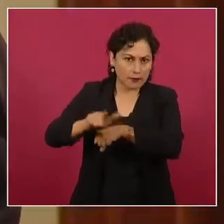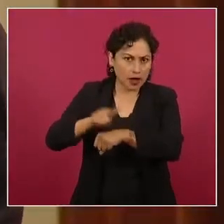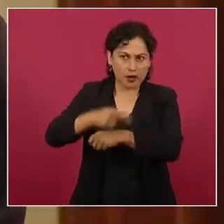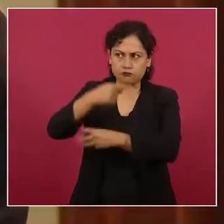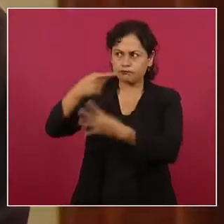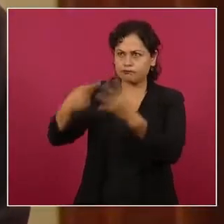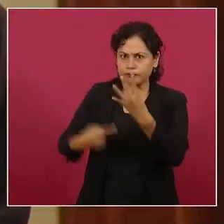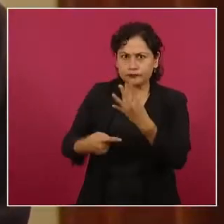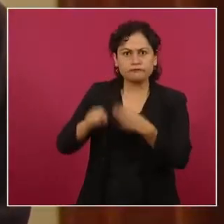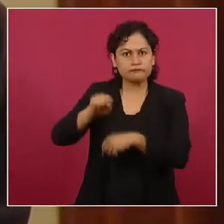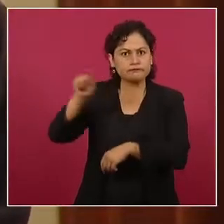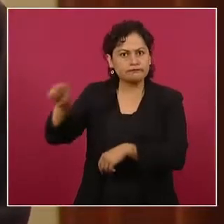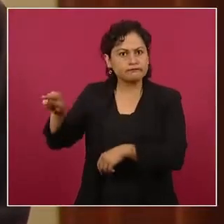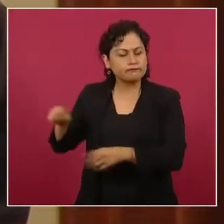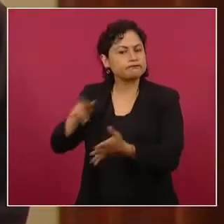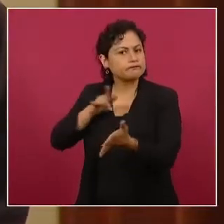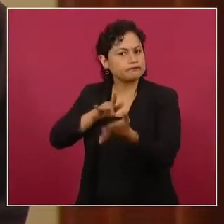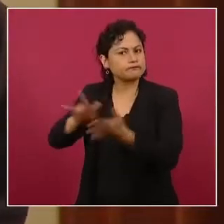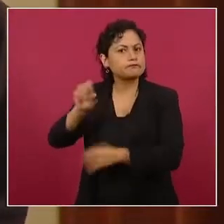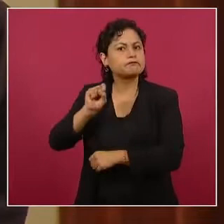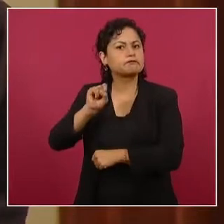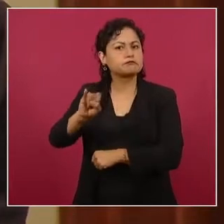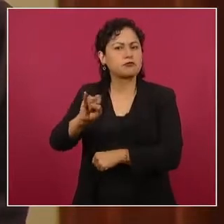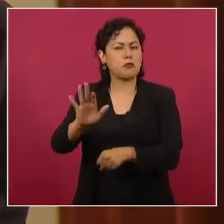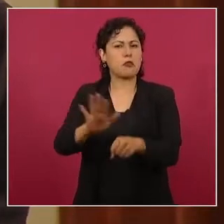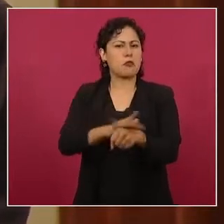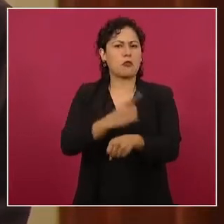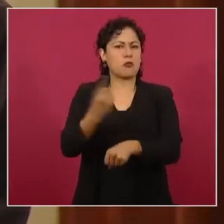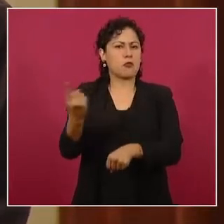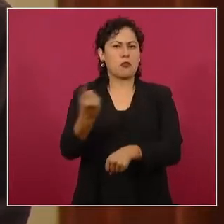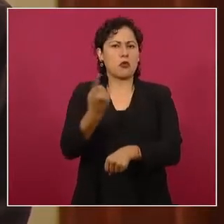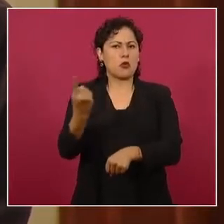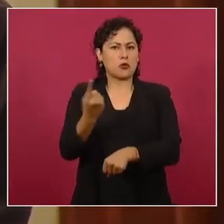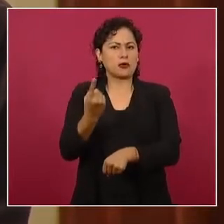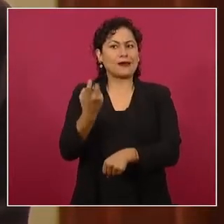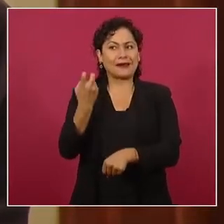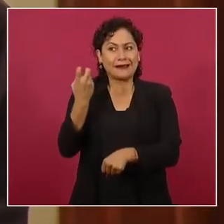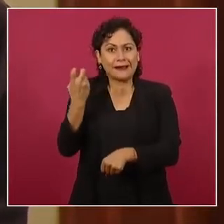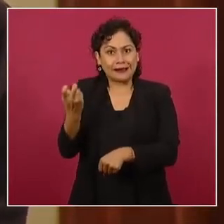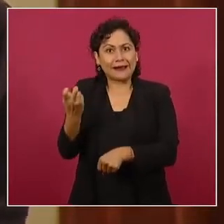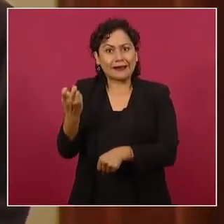regional, a final de cuentas, lo que va a arraigar